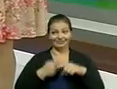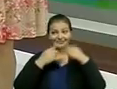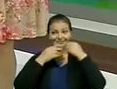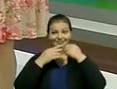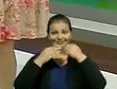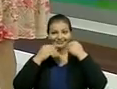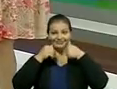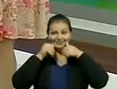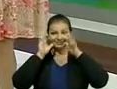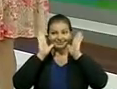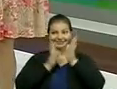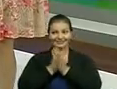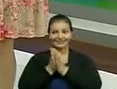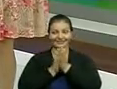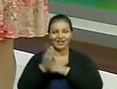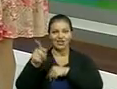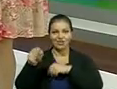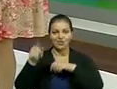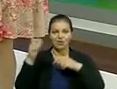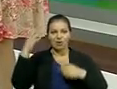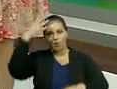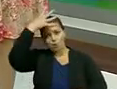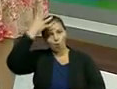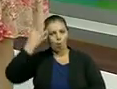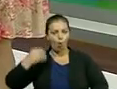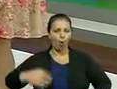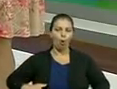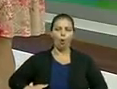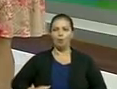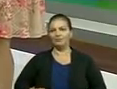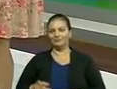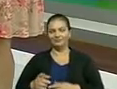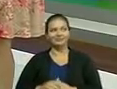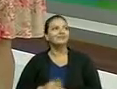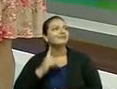yo. Ahí está. Ahí está el pavo. Muy bien.